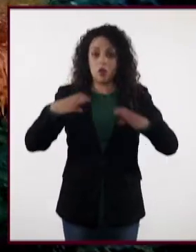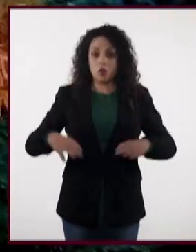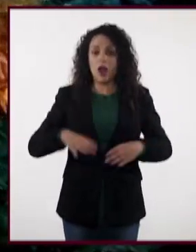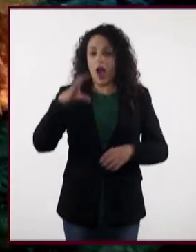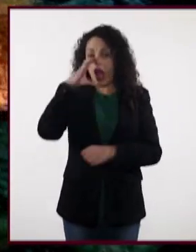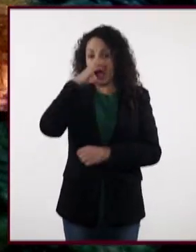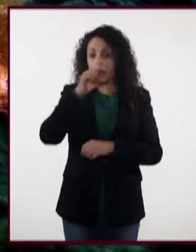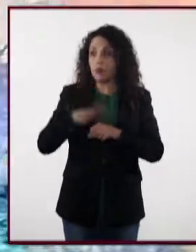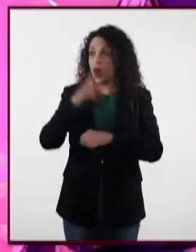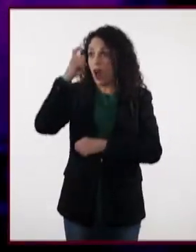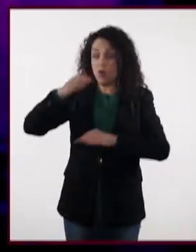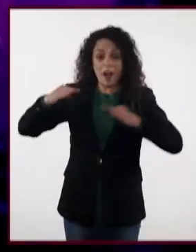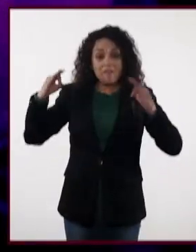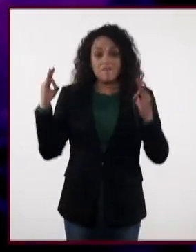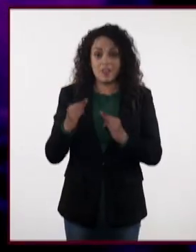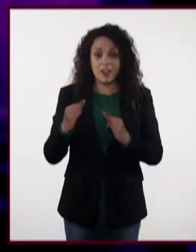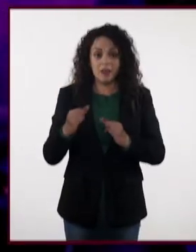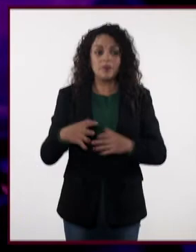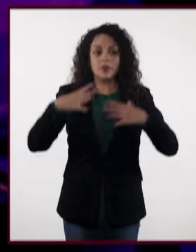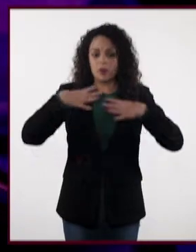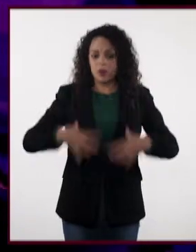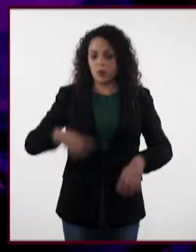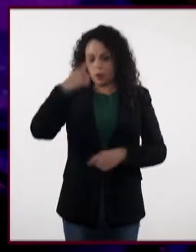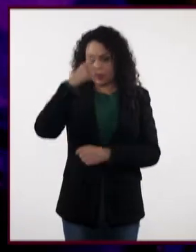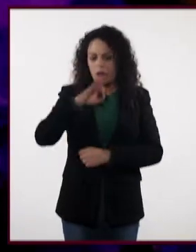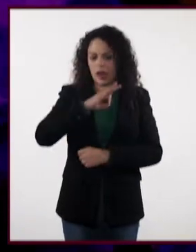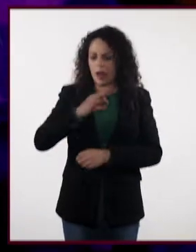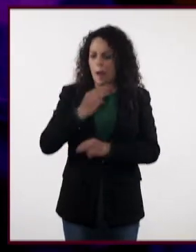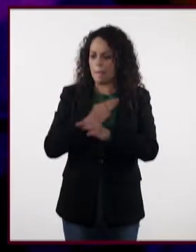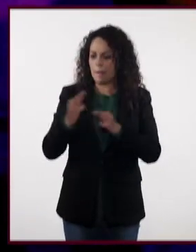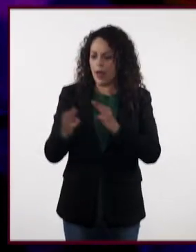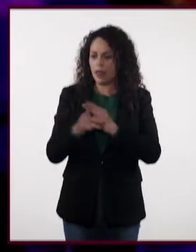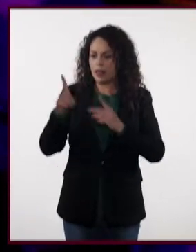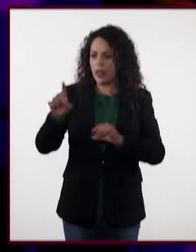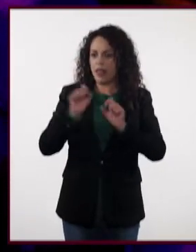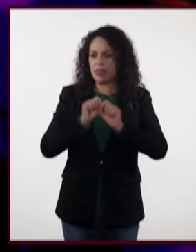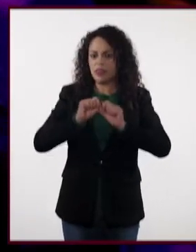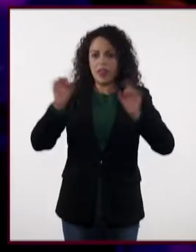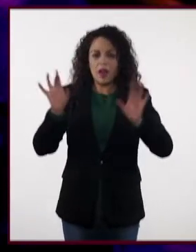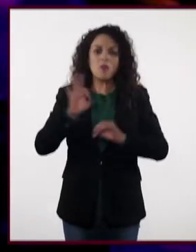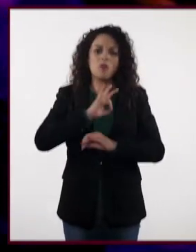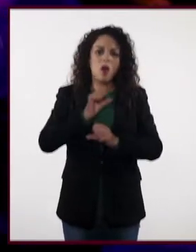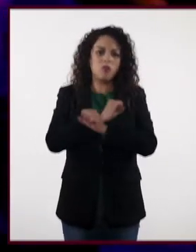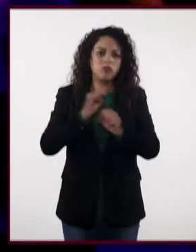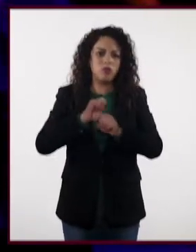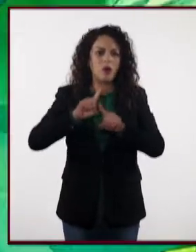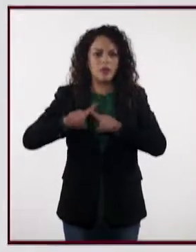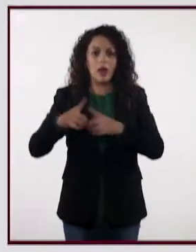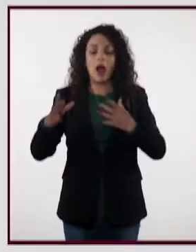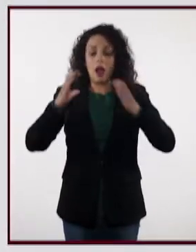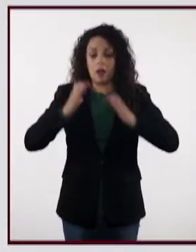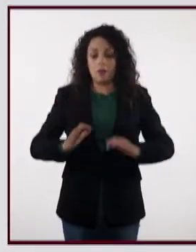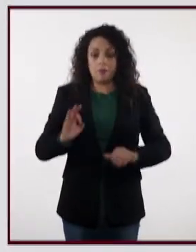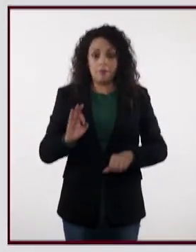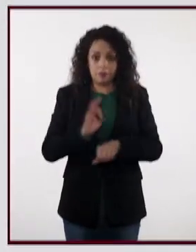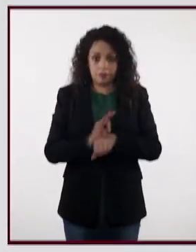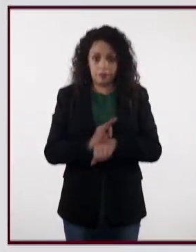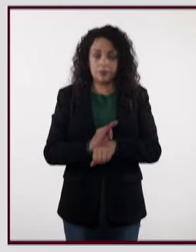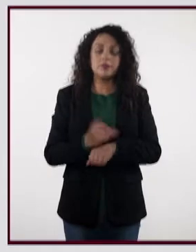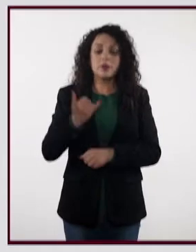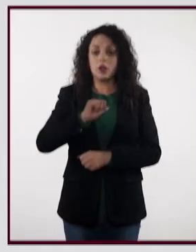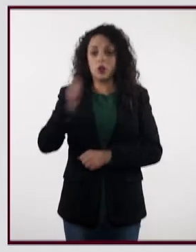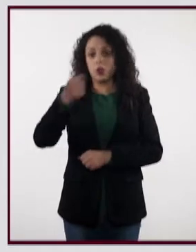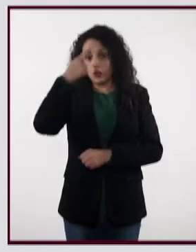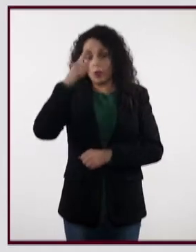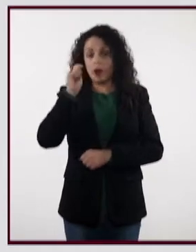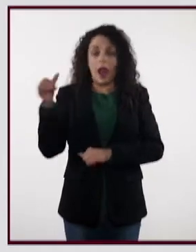Los trajes de protección para manipular material radioactivo en centrales nucleares. trajes de protección contra agentes patológicos